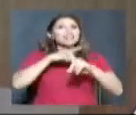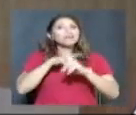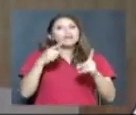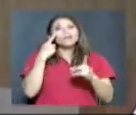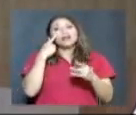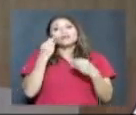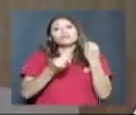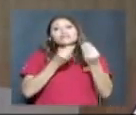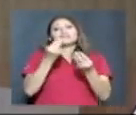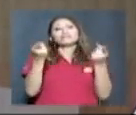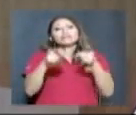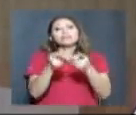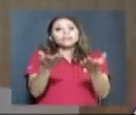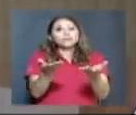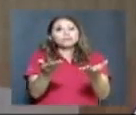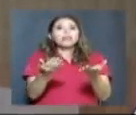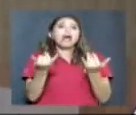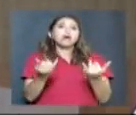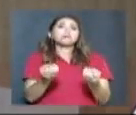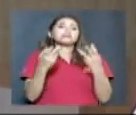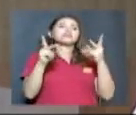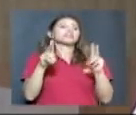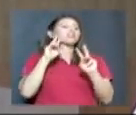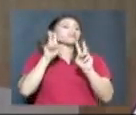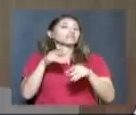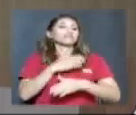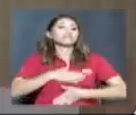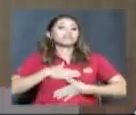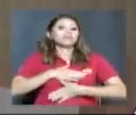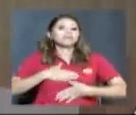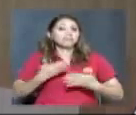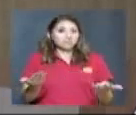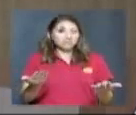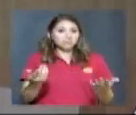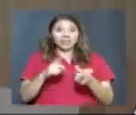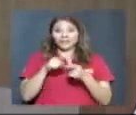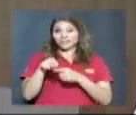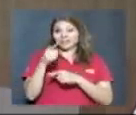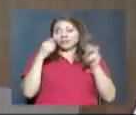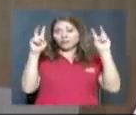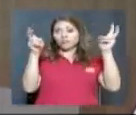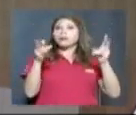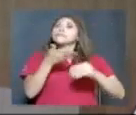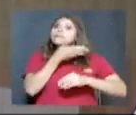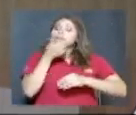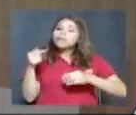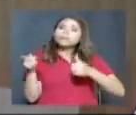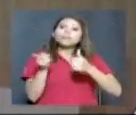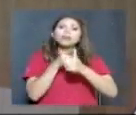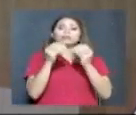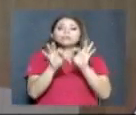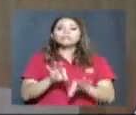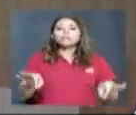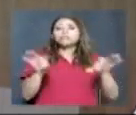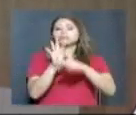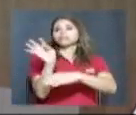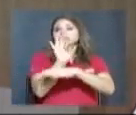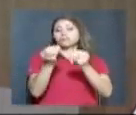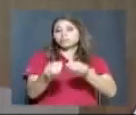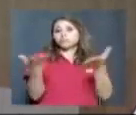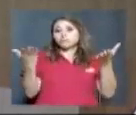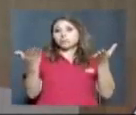veces muy, muy liviano, en aquella época peor. Entonces él dijo, déjenos que la televisión sea primero pública y luego cuando se fortalezca, igual